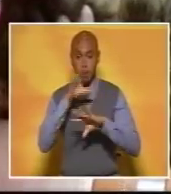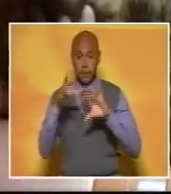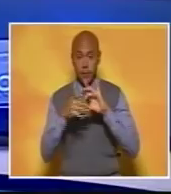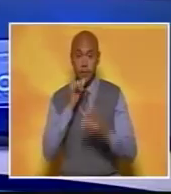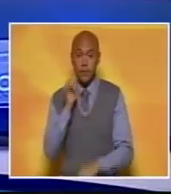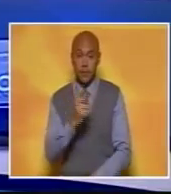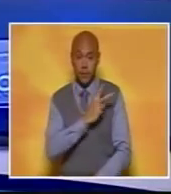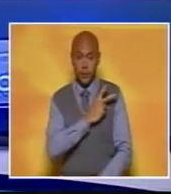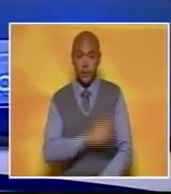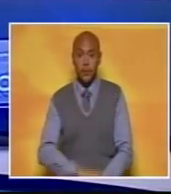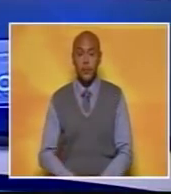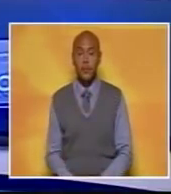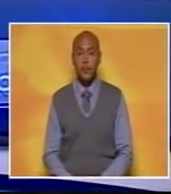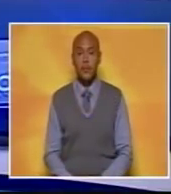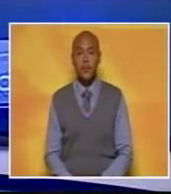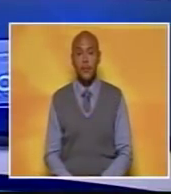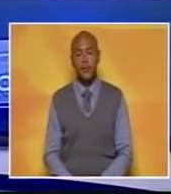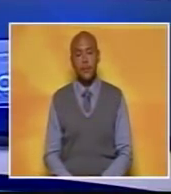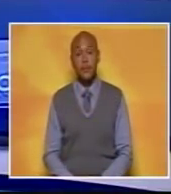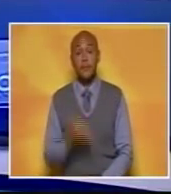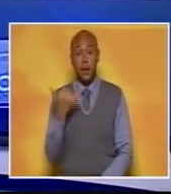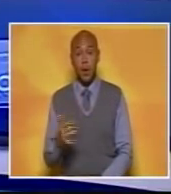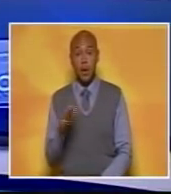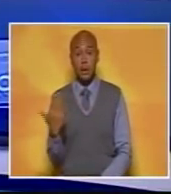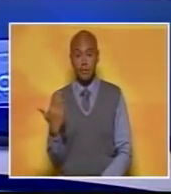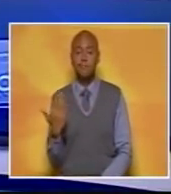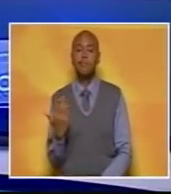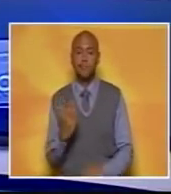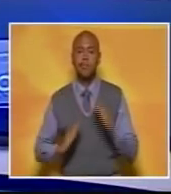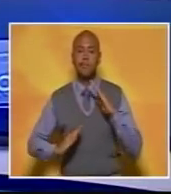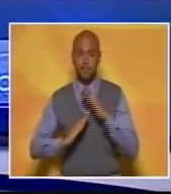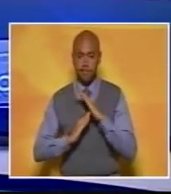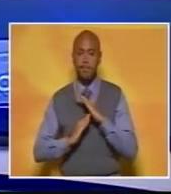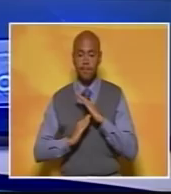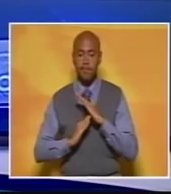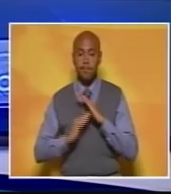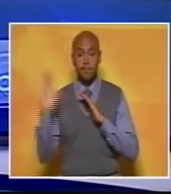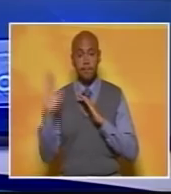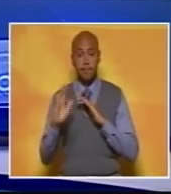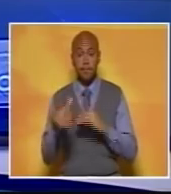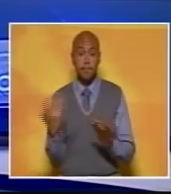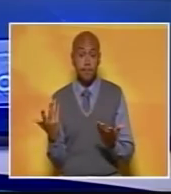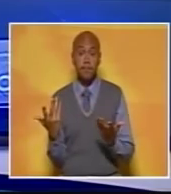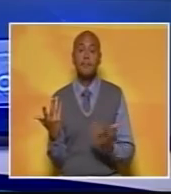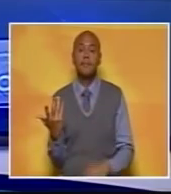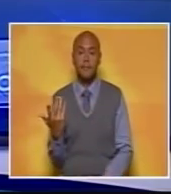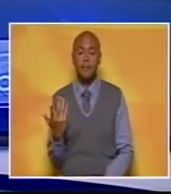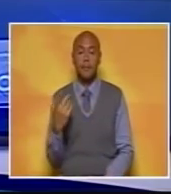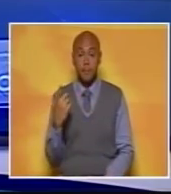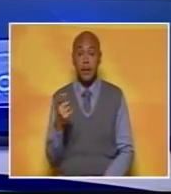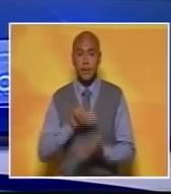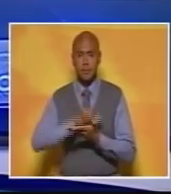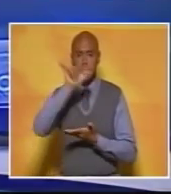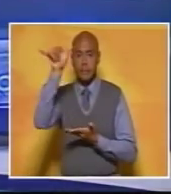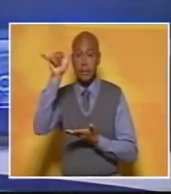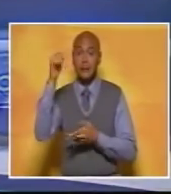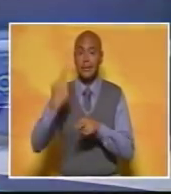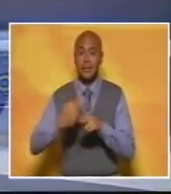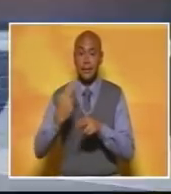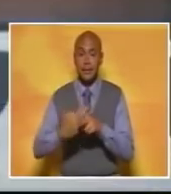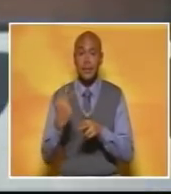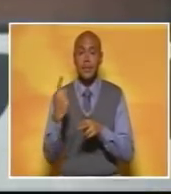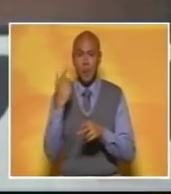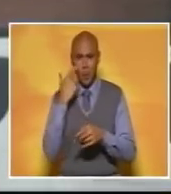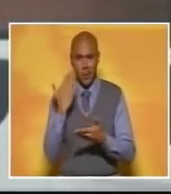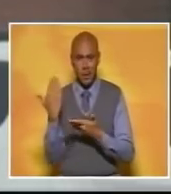América. Amigos, momento de realizar una nueva pausa. Al regreso, viaje mortal. Vehículo impactó